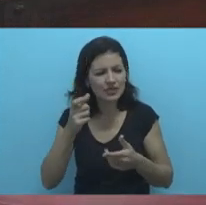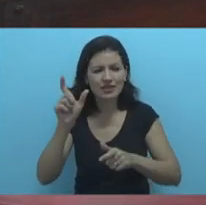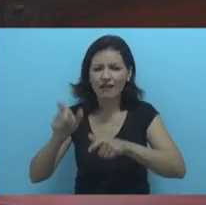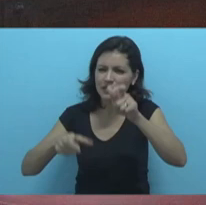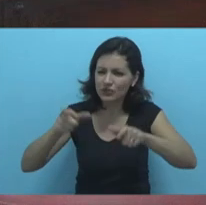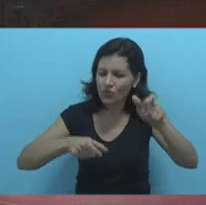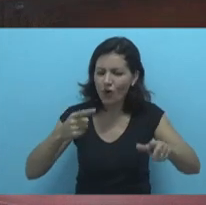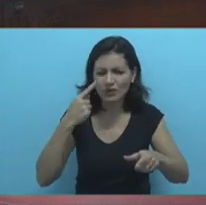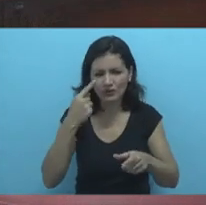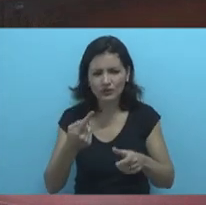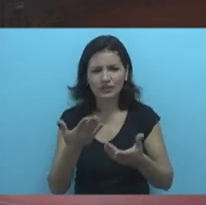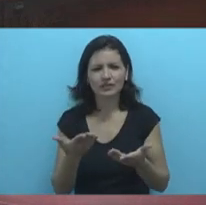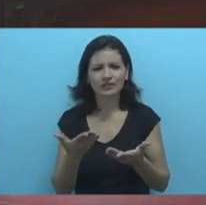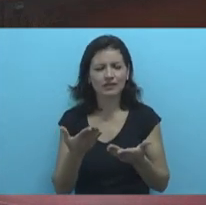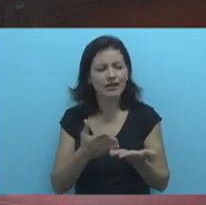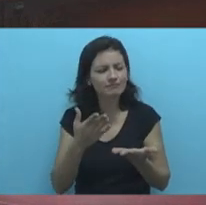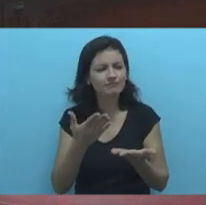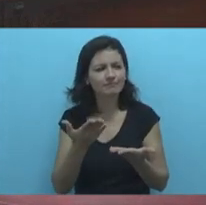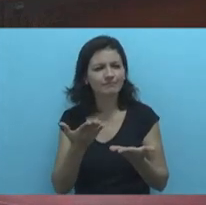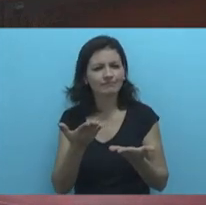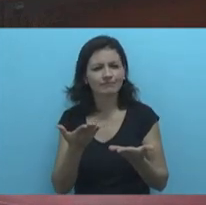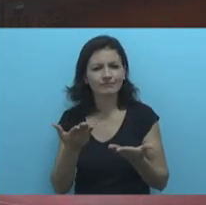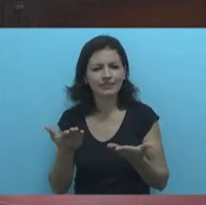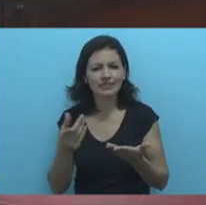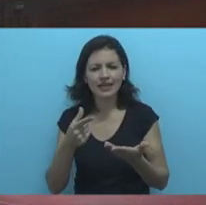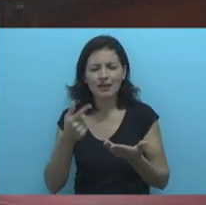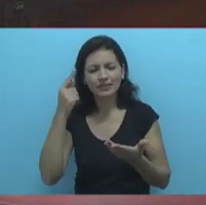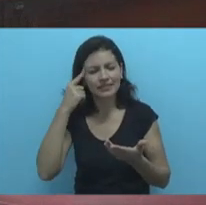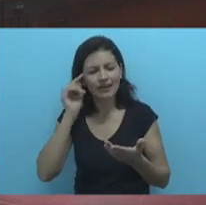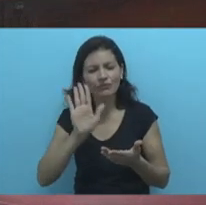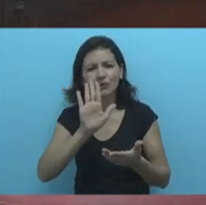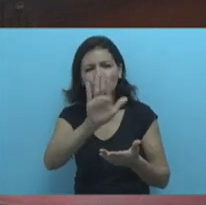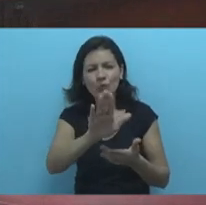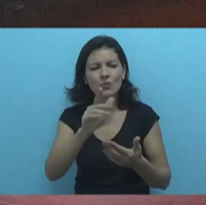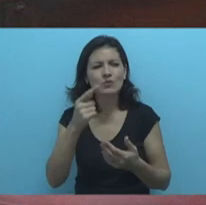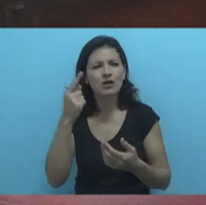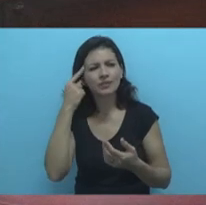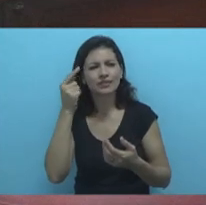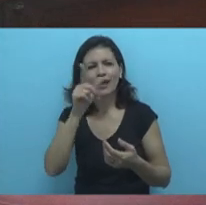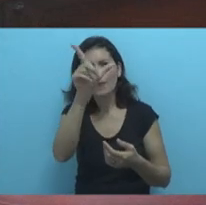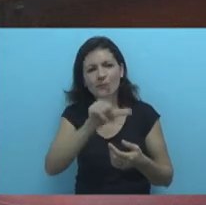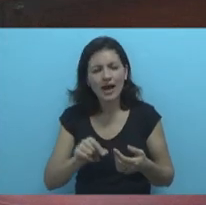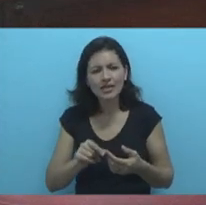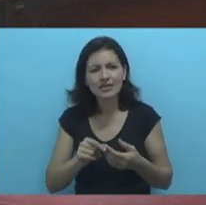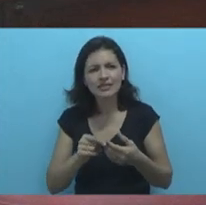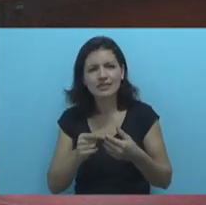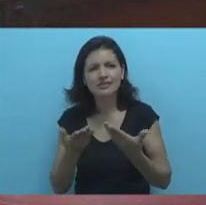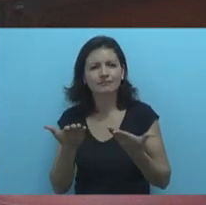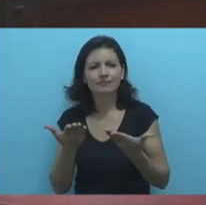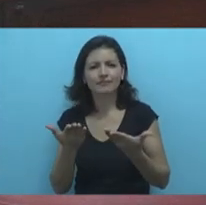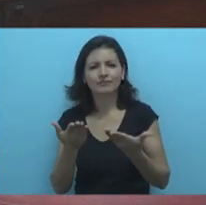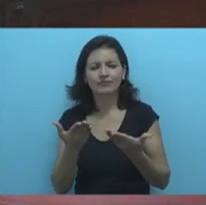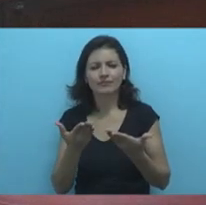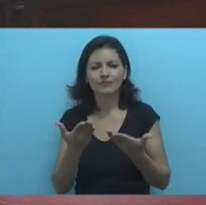concreta, con una mirada hacia adelante integral del país y con una enorme